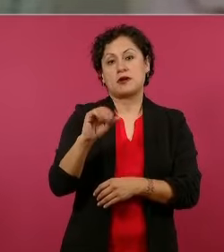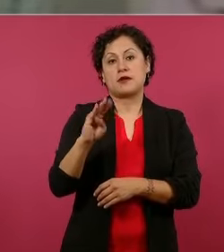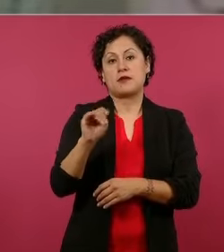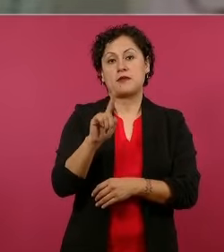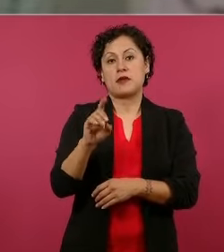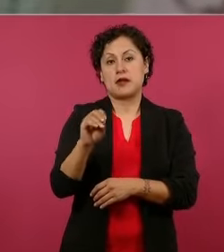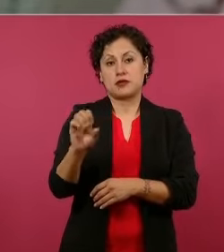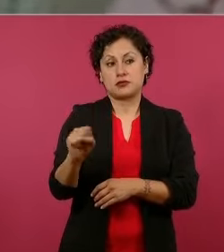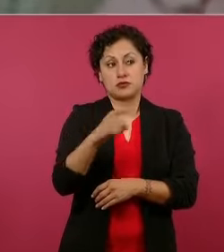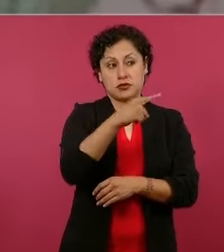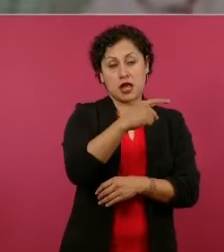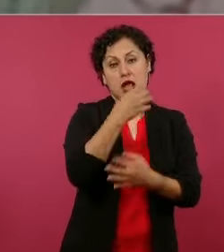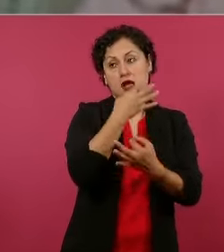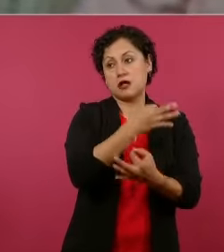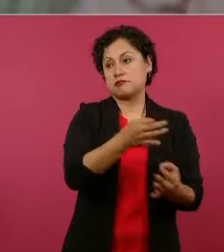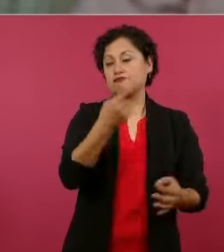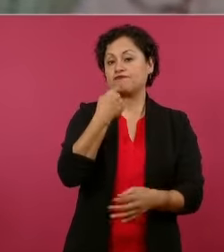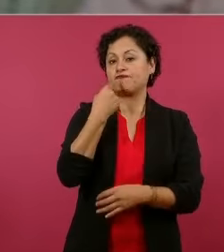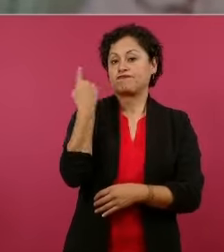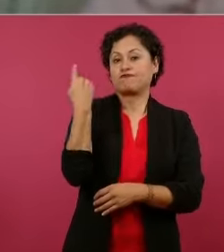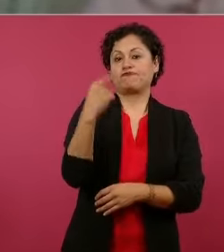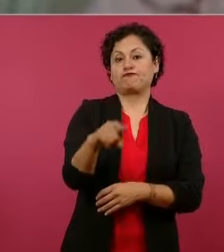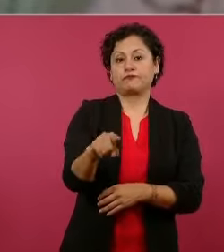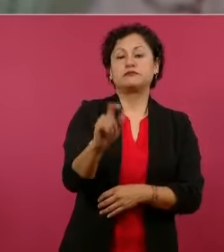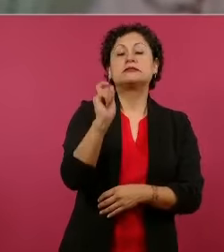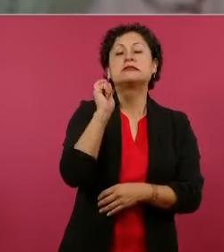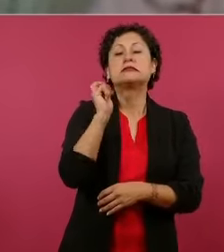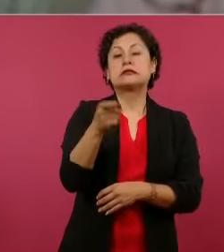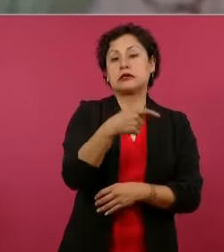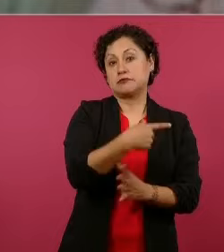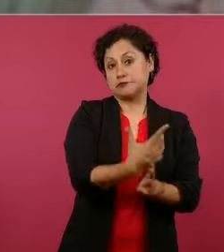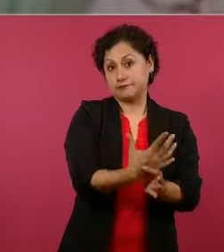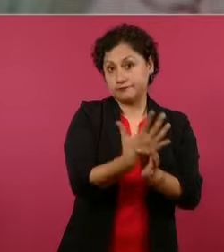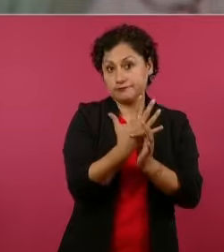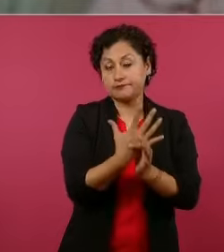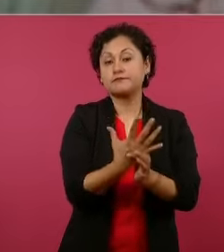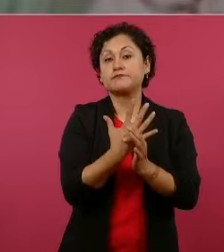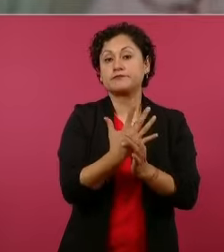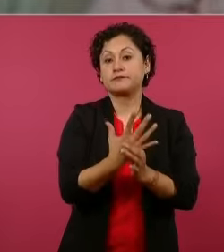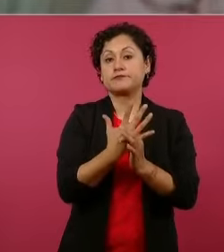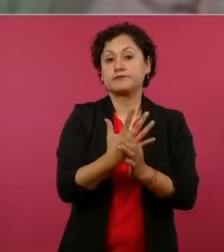este que gente o Pues el